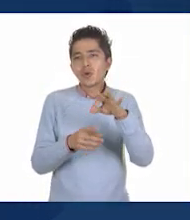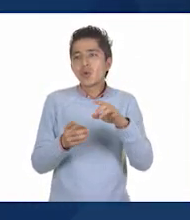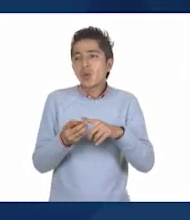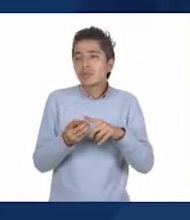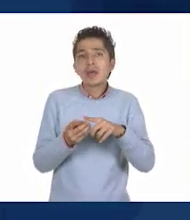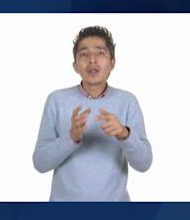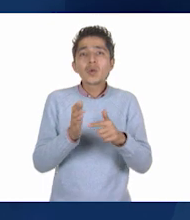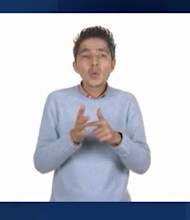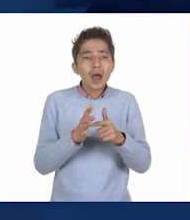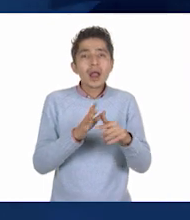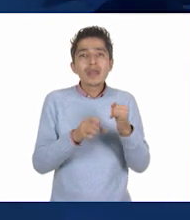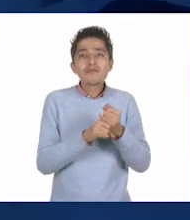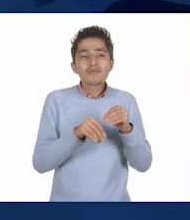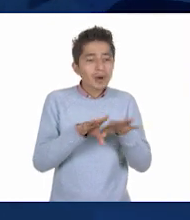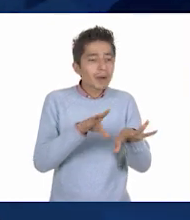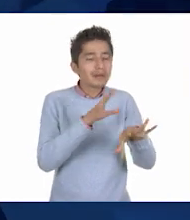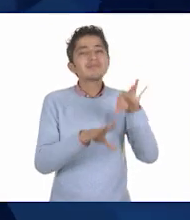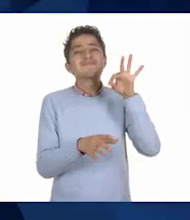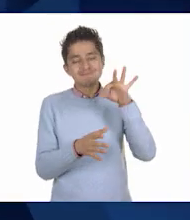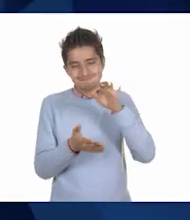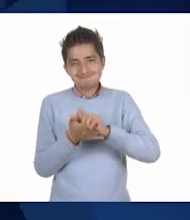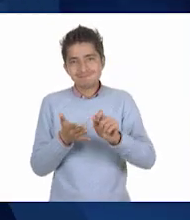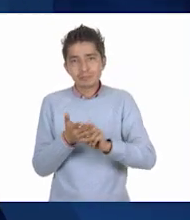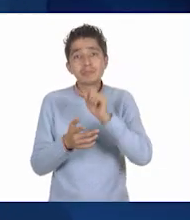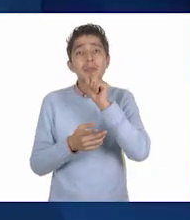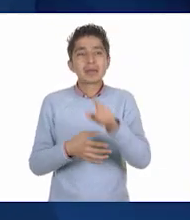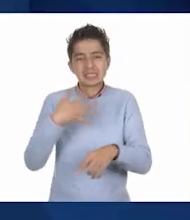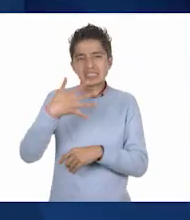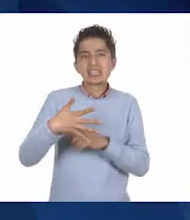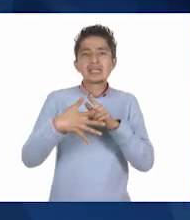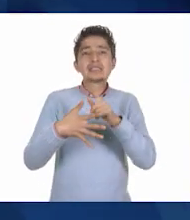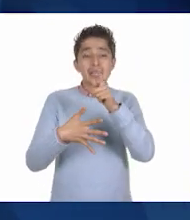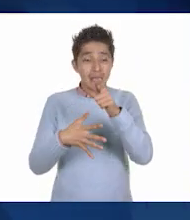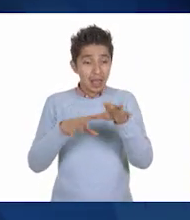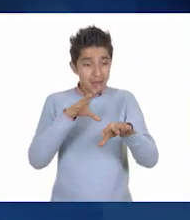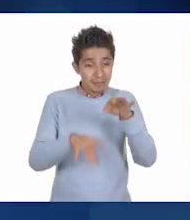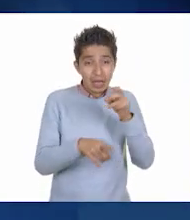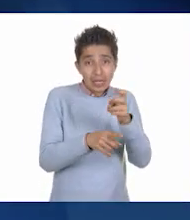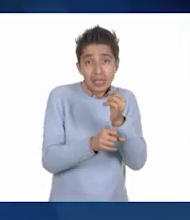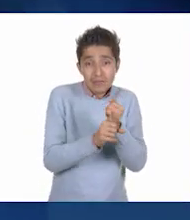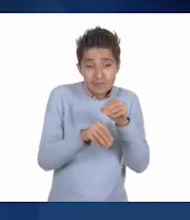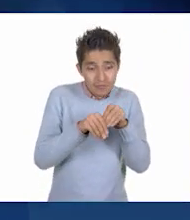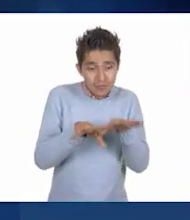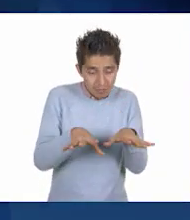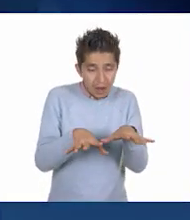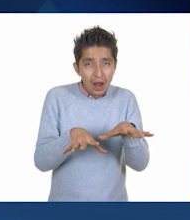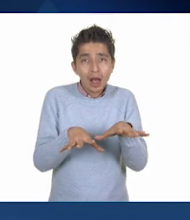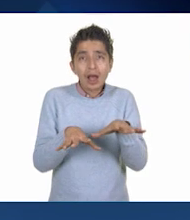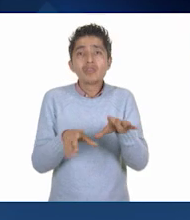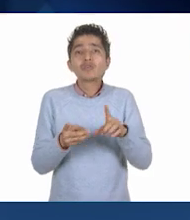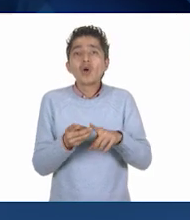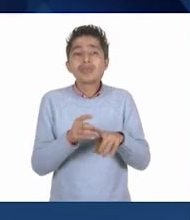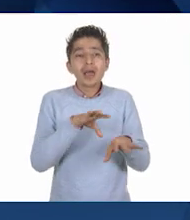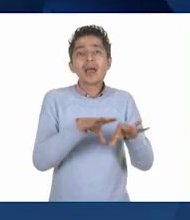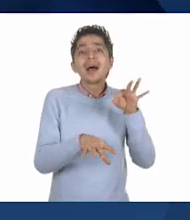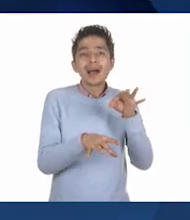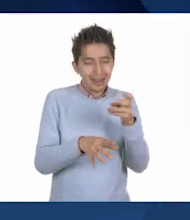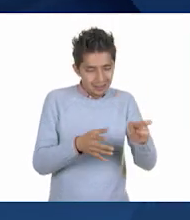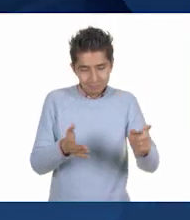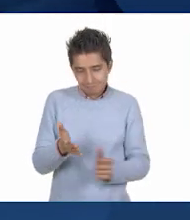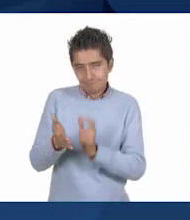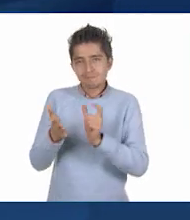útiles. Número 5. Elegir de las fuentes consultadas la información que dará sustento a nuestro relato